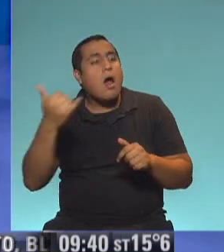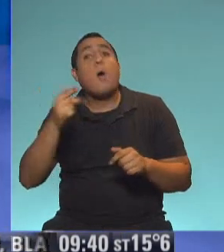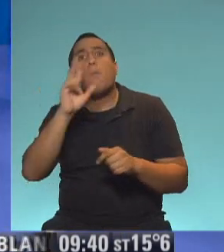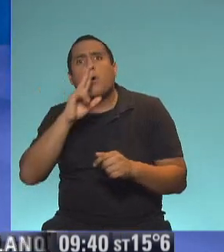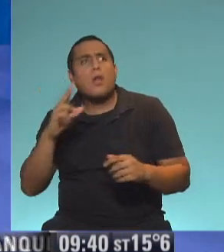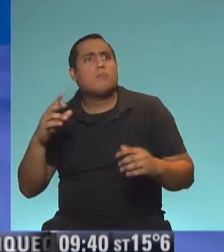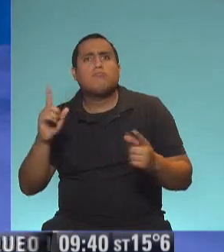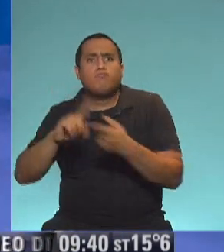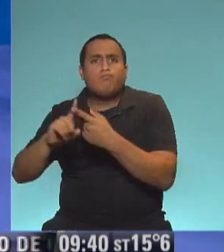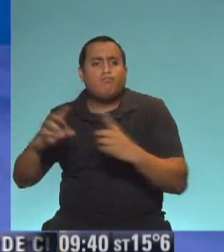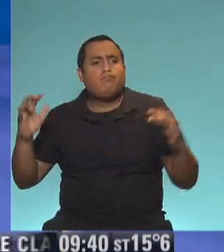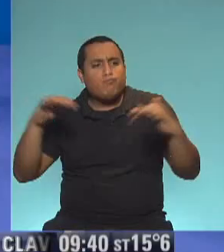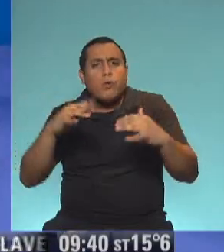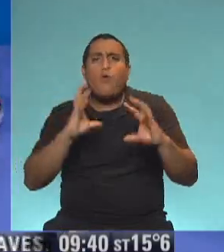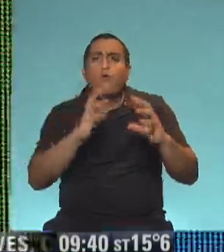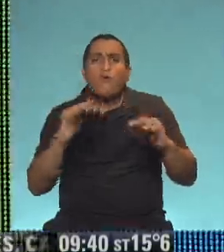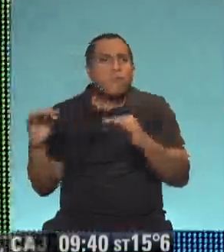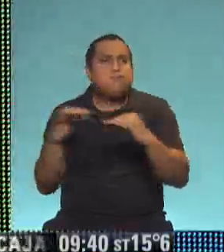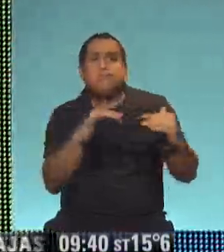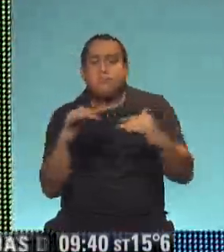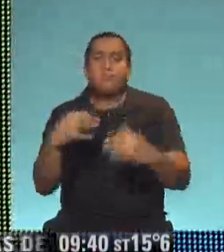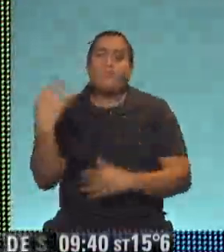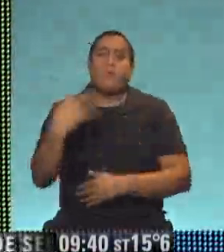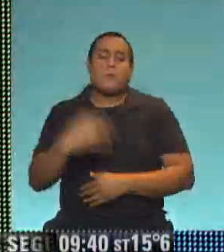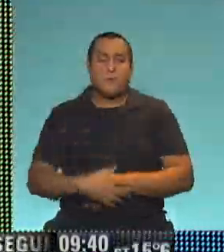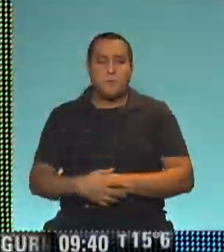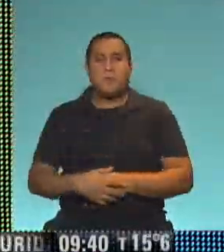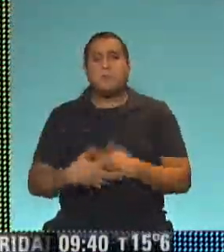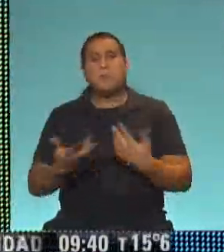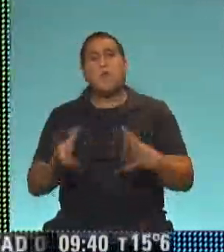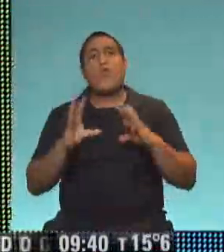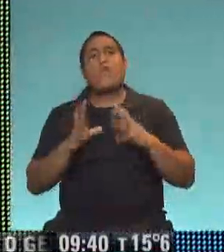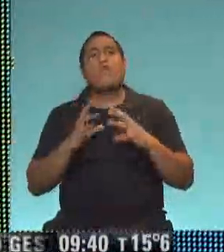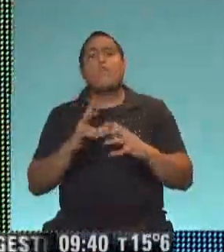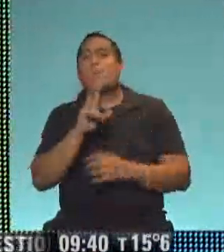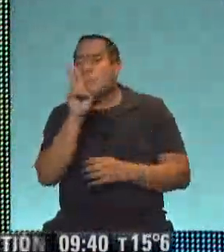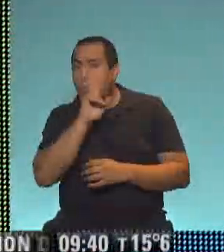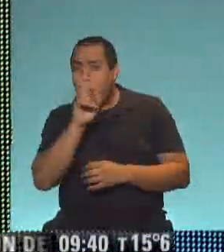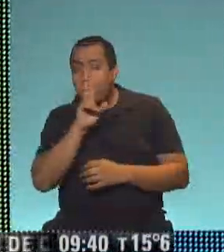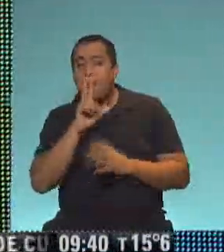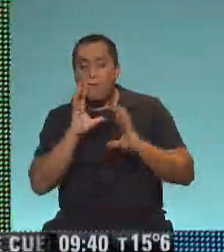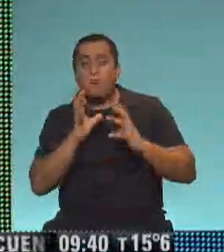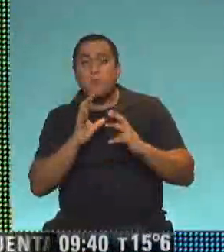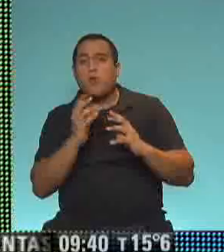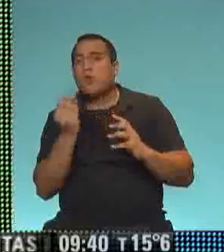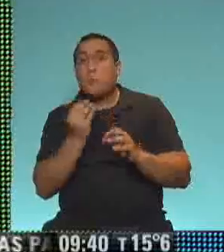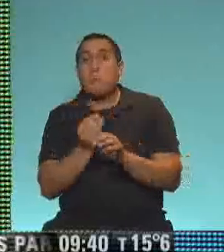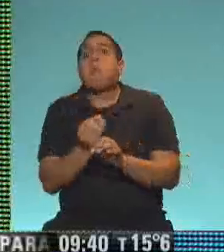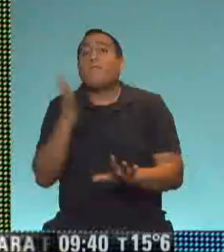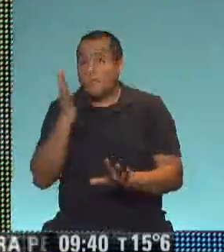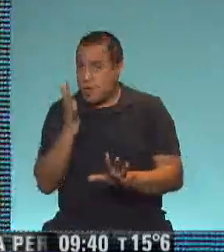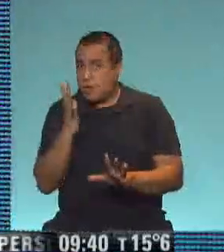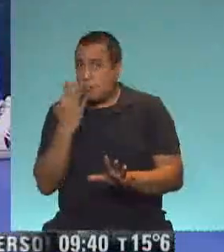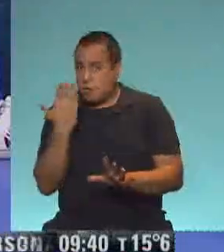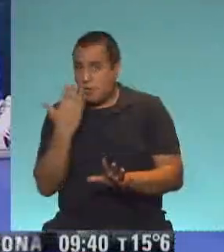juntan a jugar al fútbol. Esto es bien reciente, la cuestión del fútbol, las mujeres en el fútbol como una cuestión profesional.